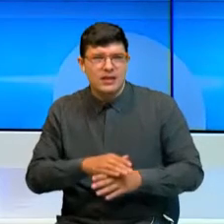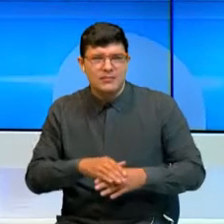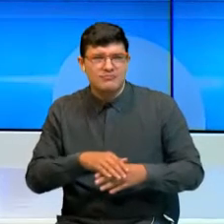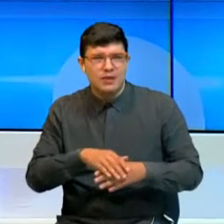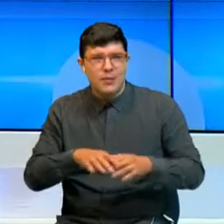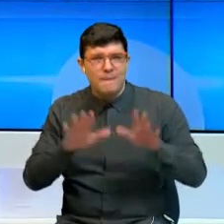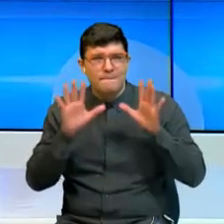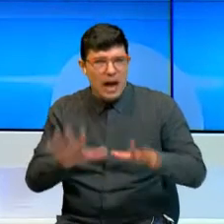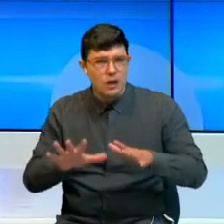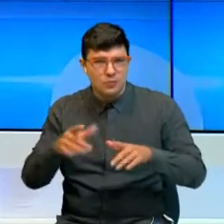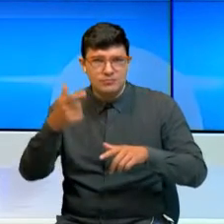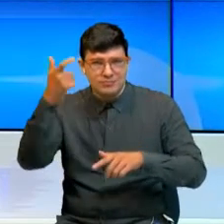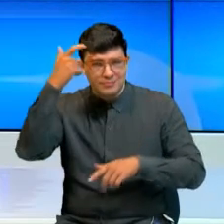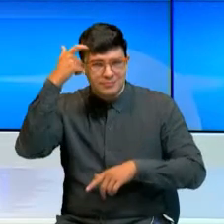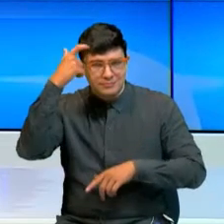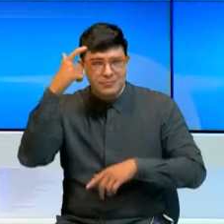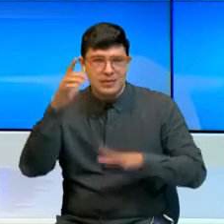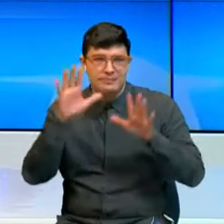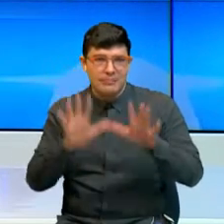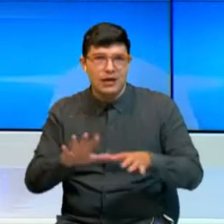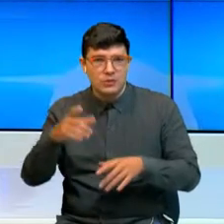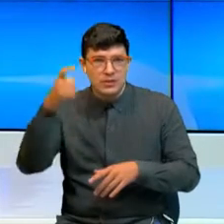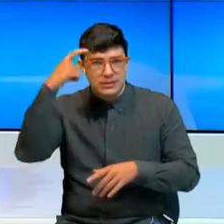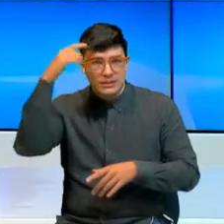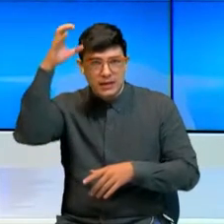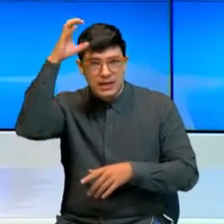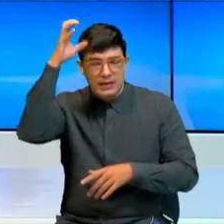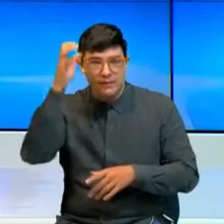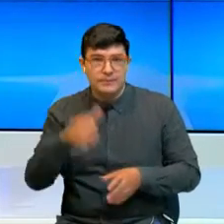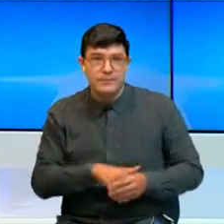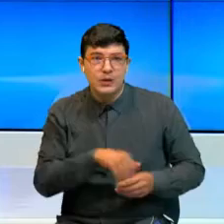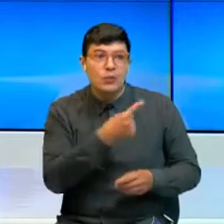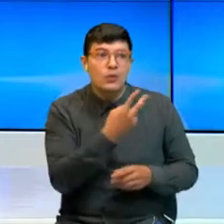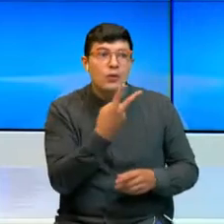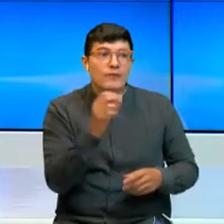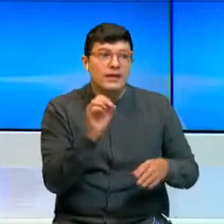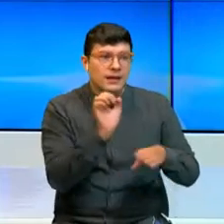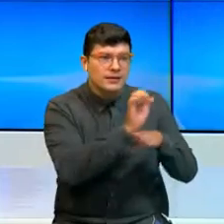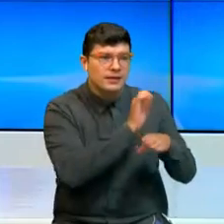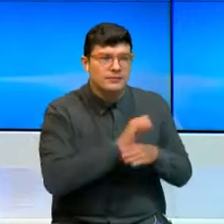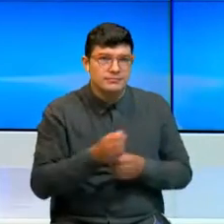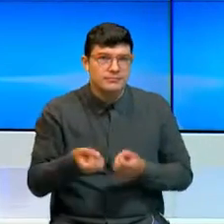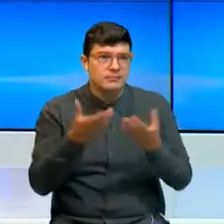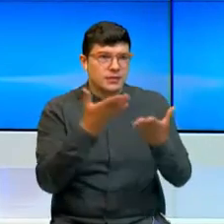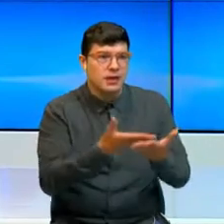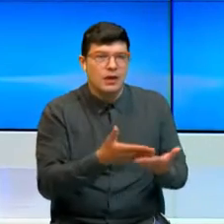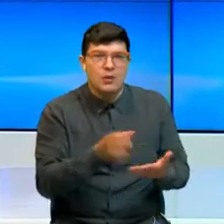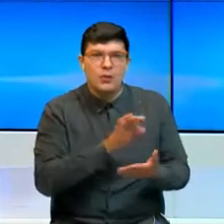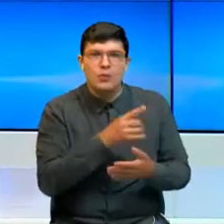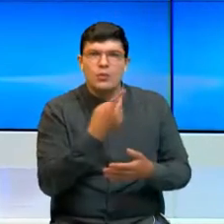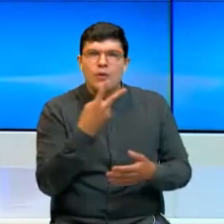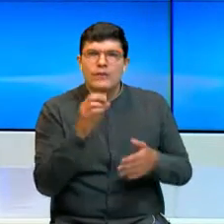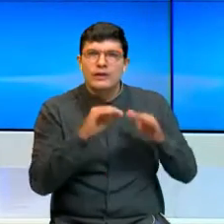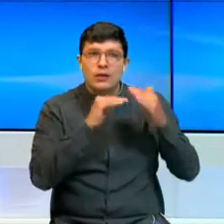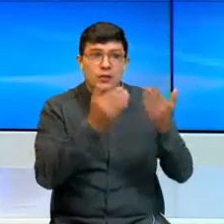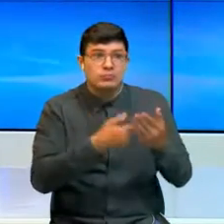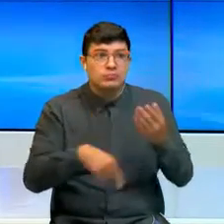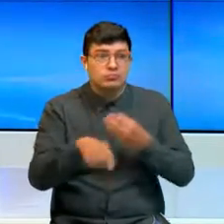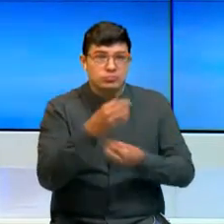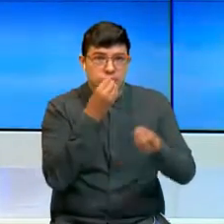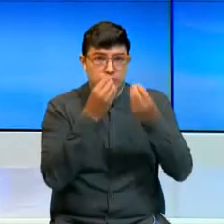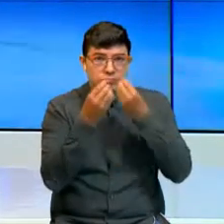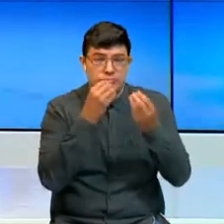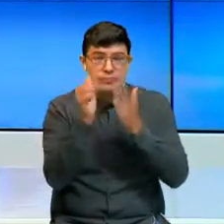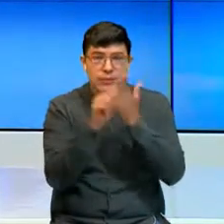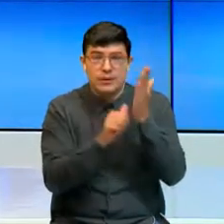En 113 sedes educativas de Bucaramanga reciben desde el mes de enero de este año los productos alimenticios que ofrece la Alcaldía de Bucaramanga a